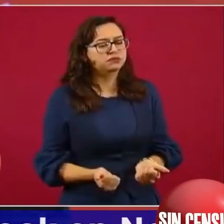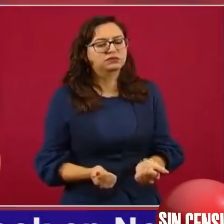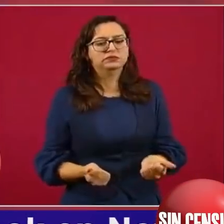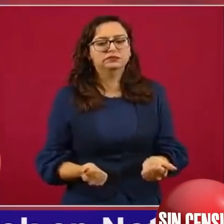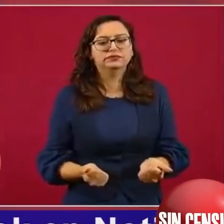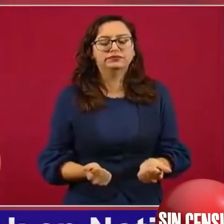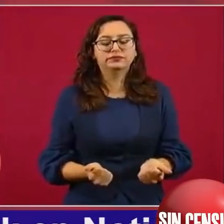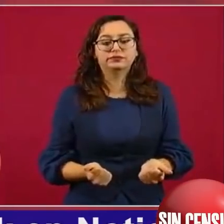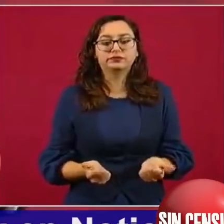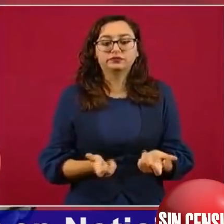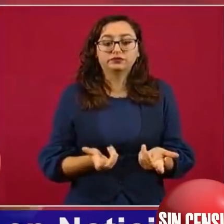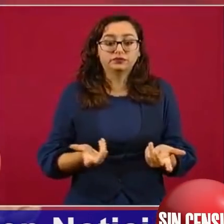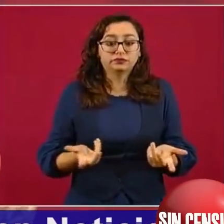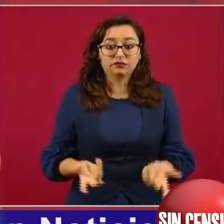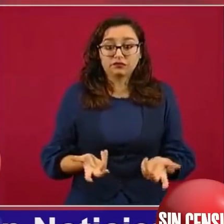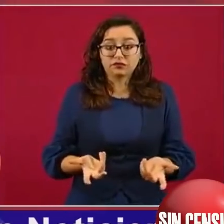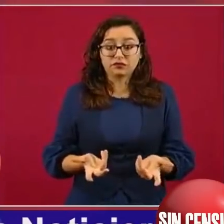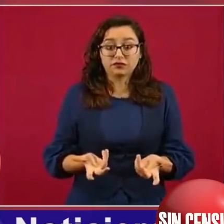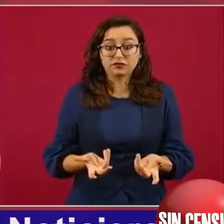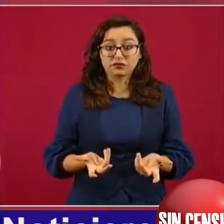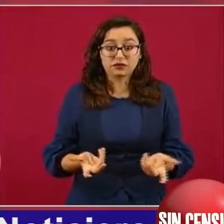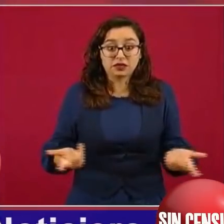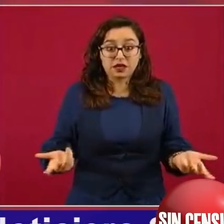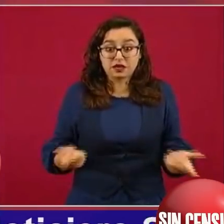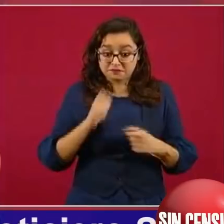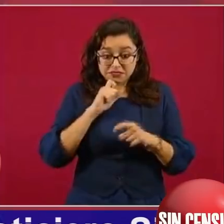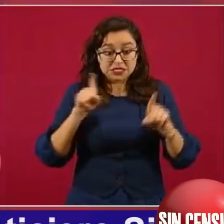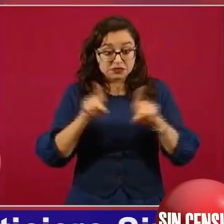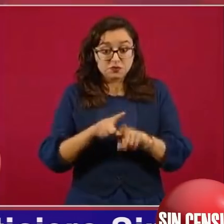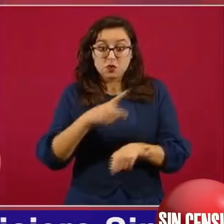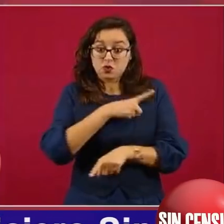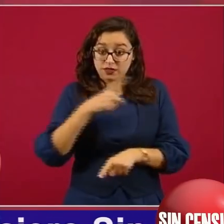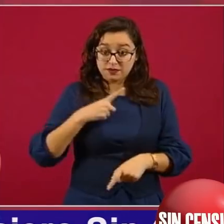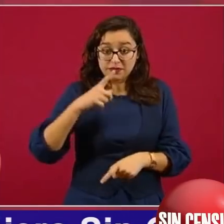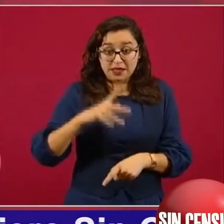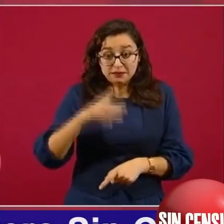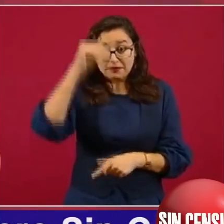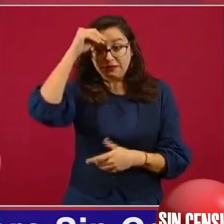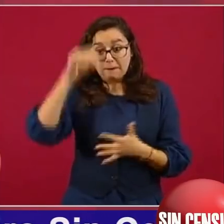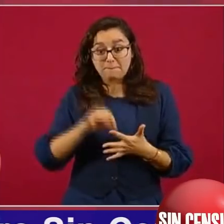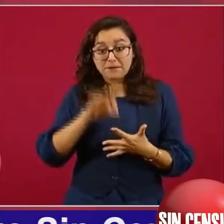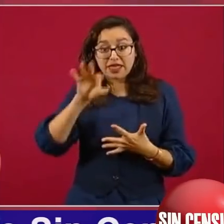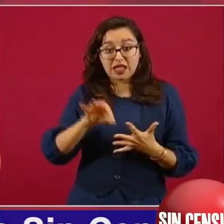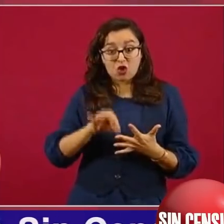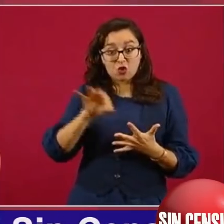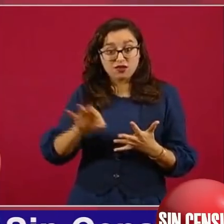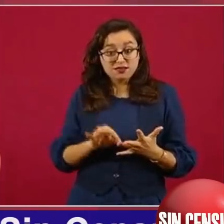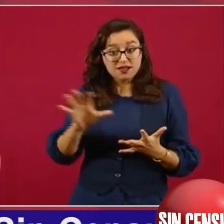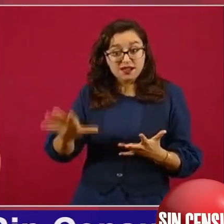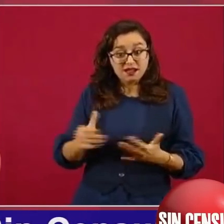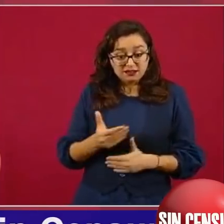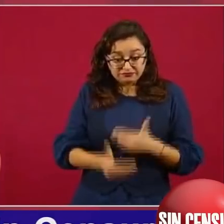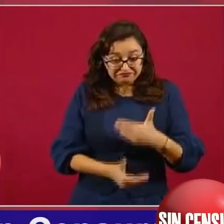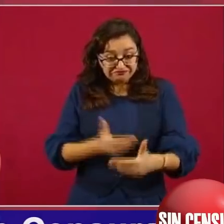Además, son procesos pedagógicos muy importantes,